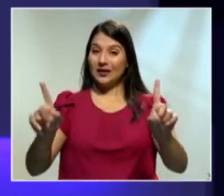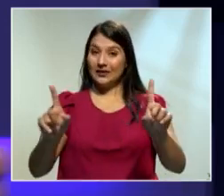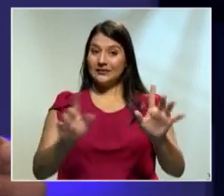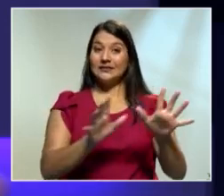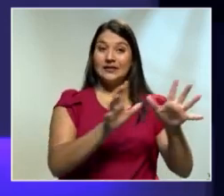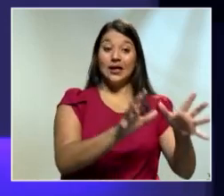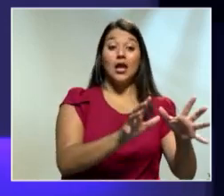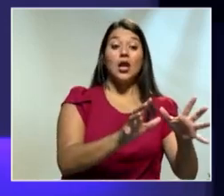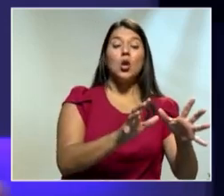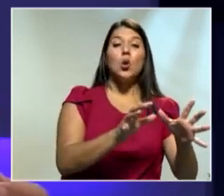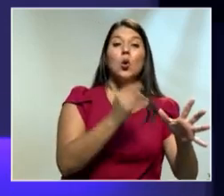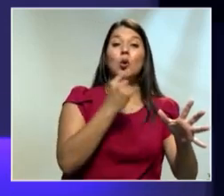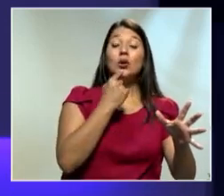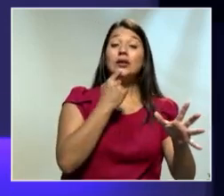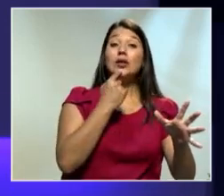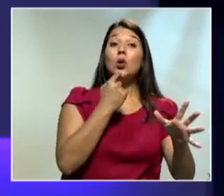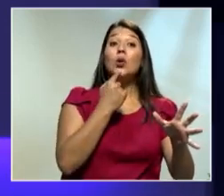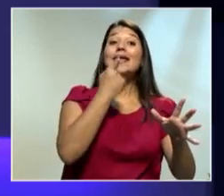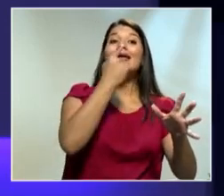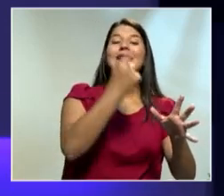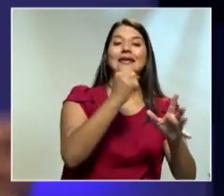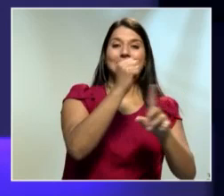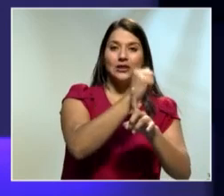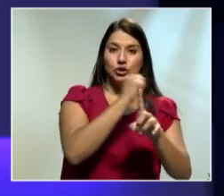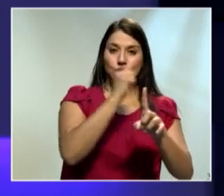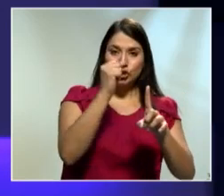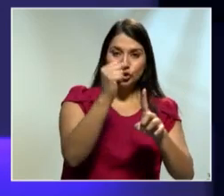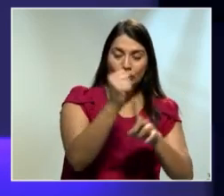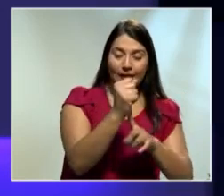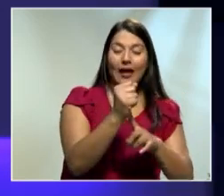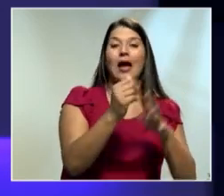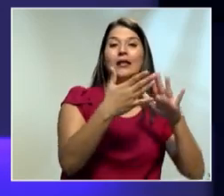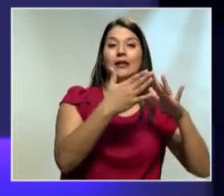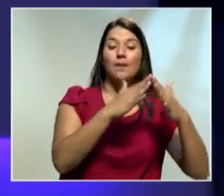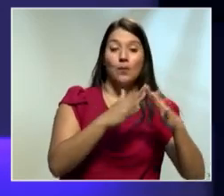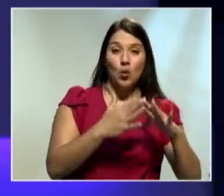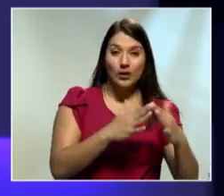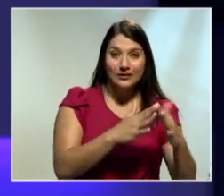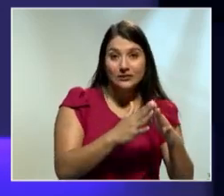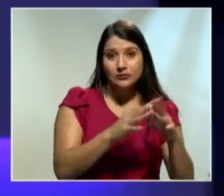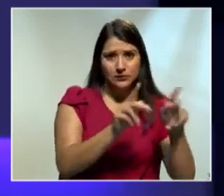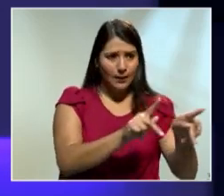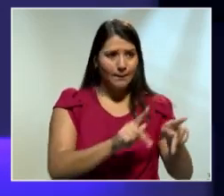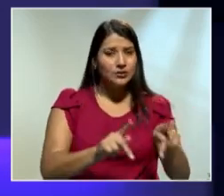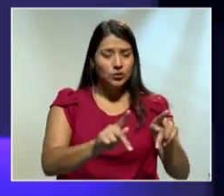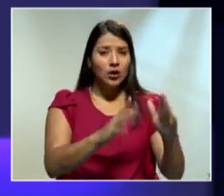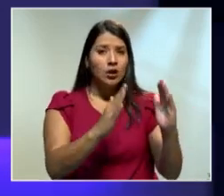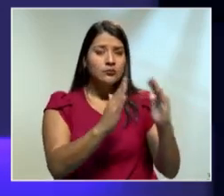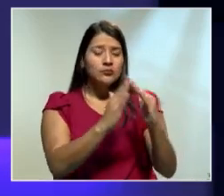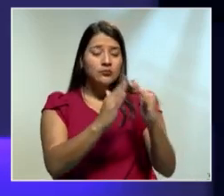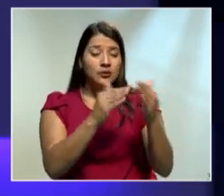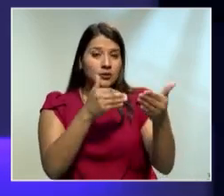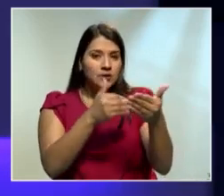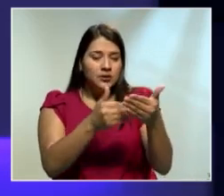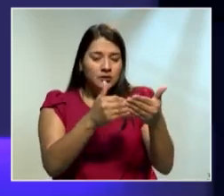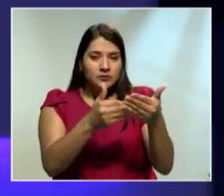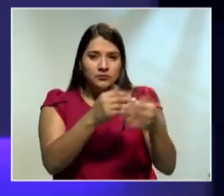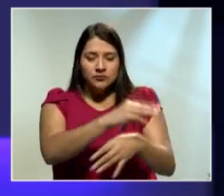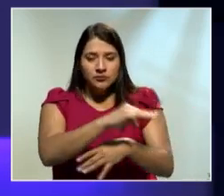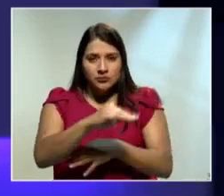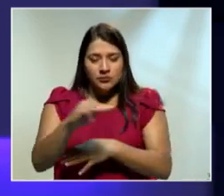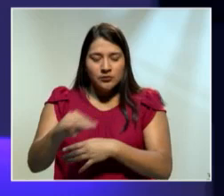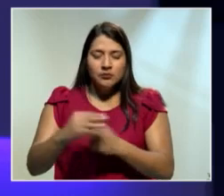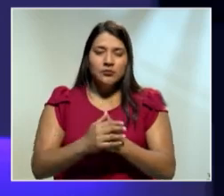que se expresa a nivel de sociedad civil, de las poblaciones, de la gente que vive en la costa, digamos, no hay que